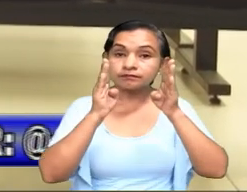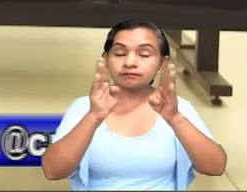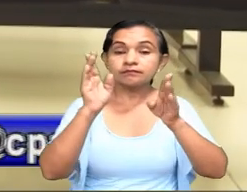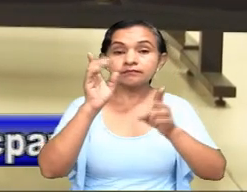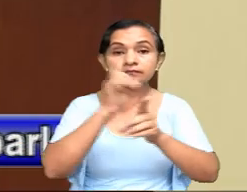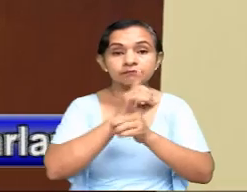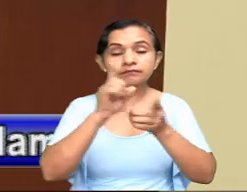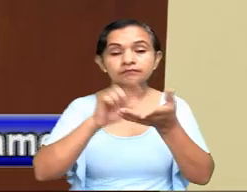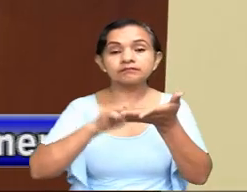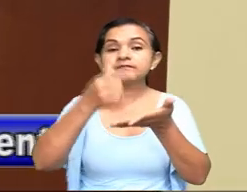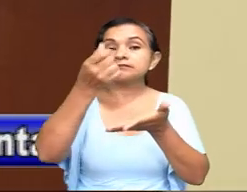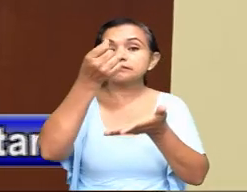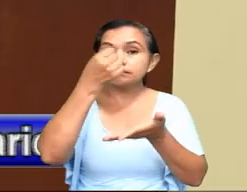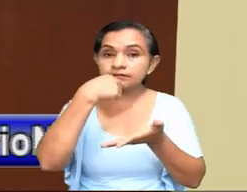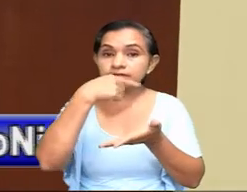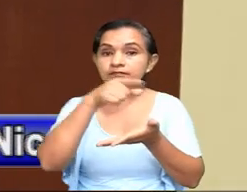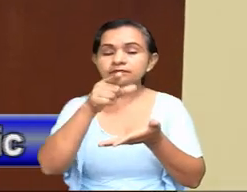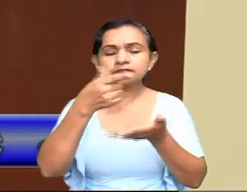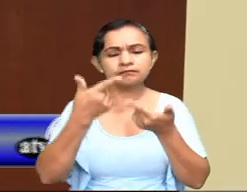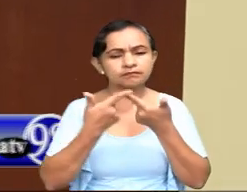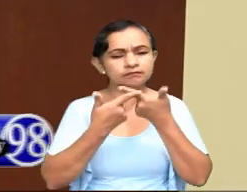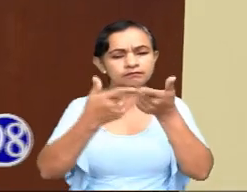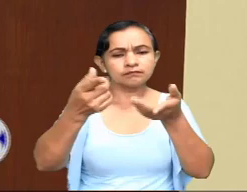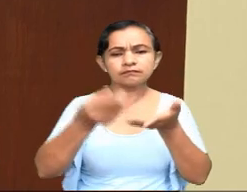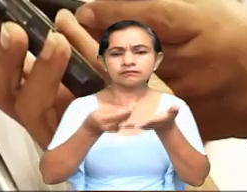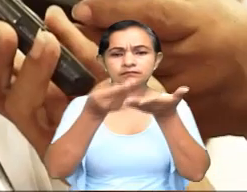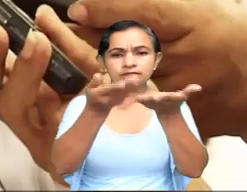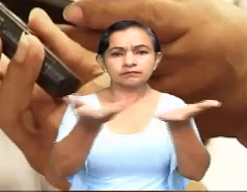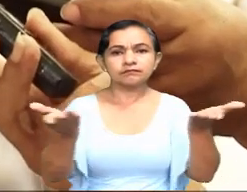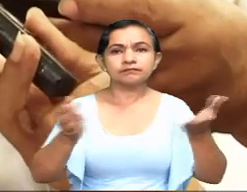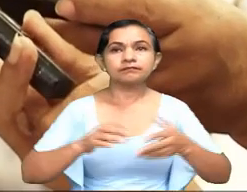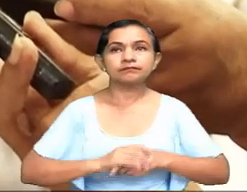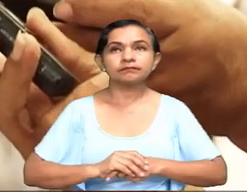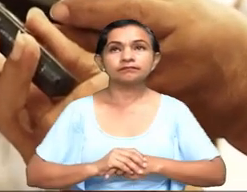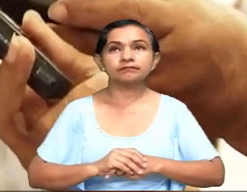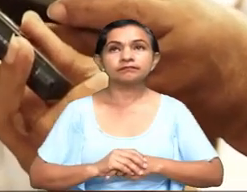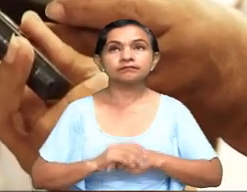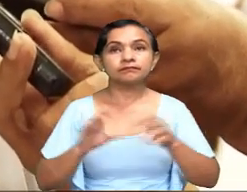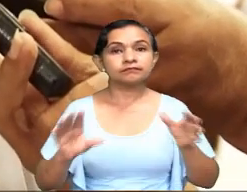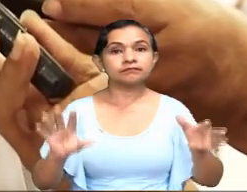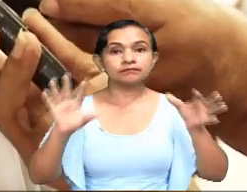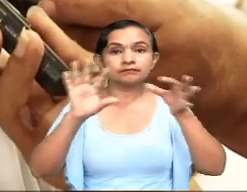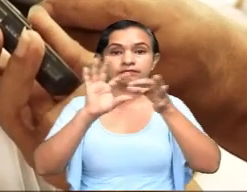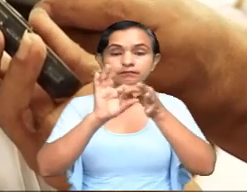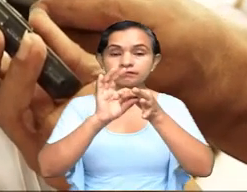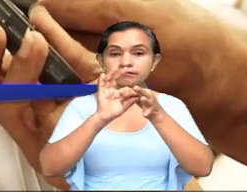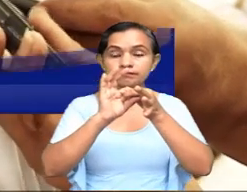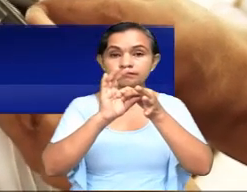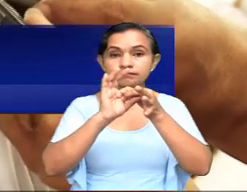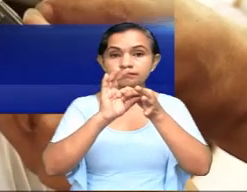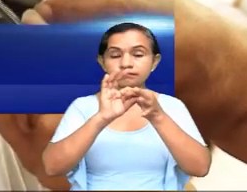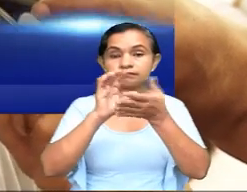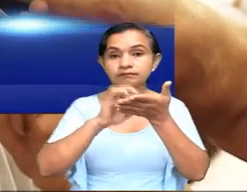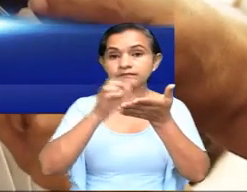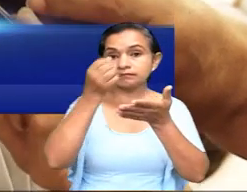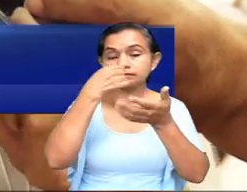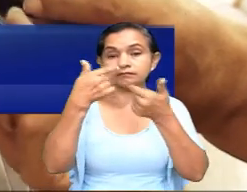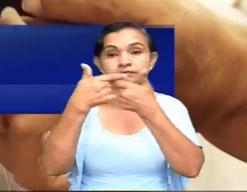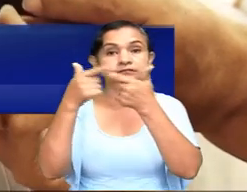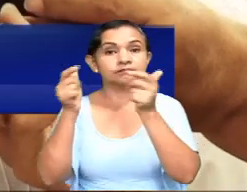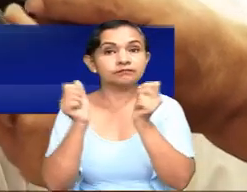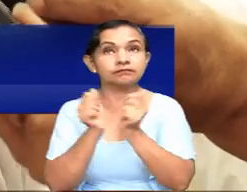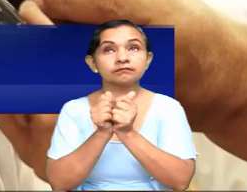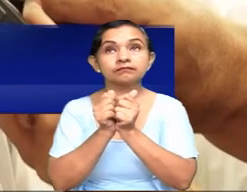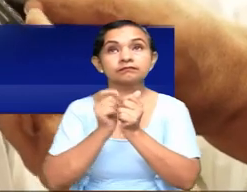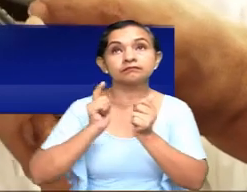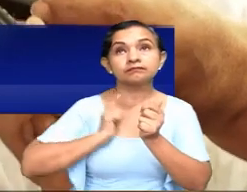el medicamento necesario de forma gratuita. Y ahora se suma, como les decía, la unidad de adicción y la terapia de grupo, donde